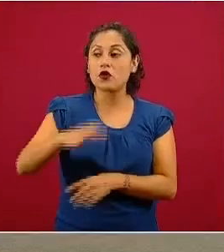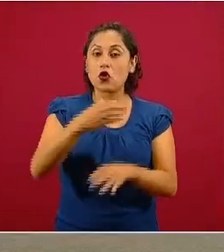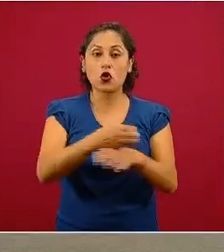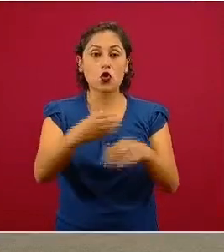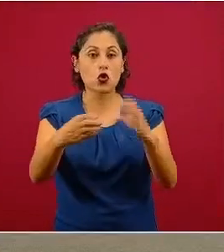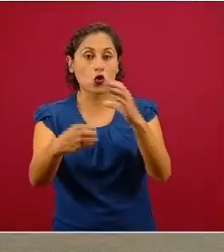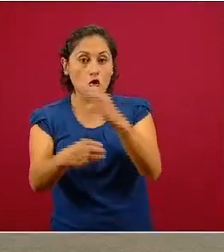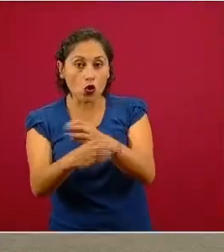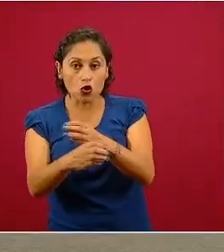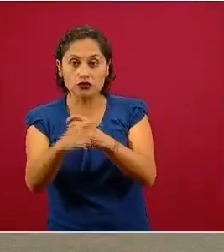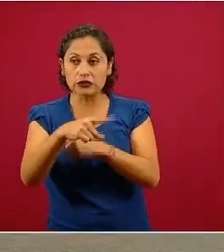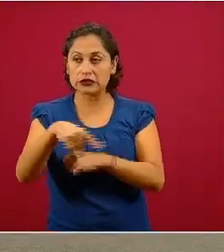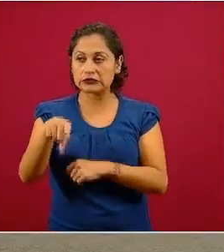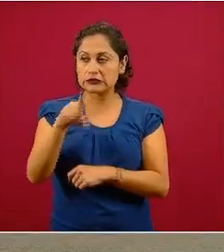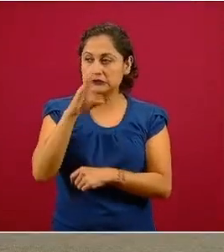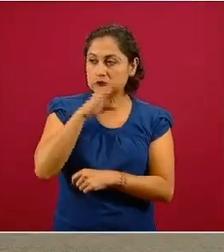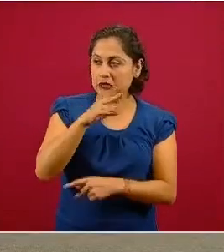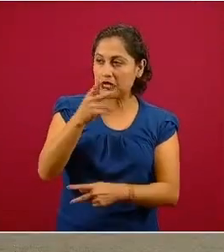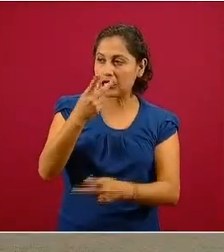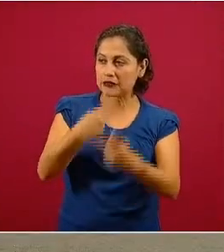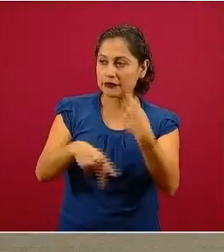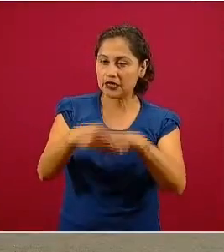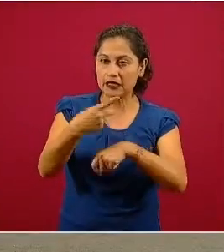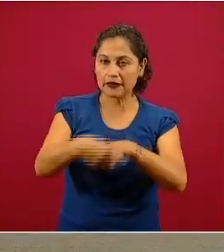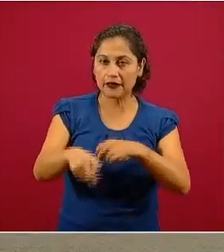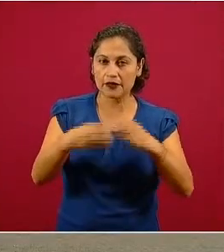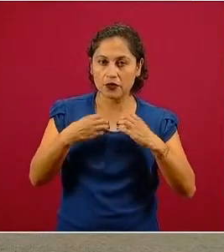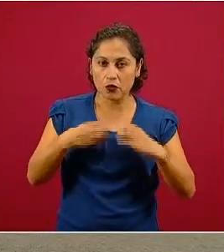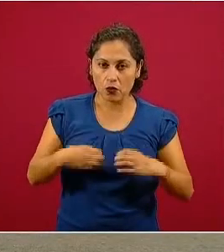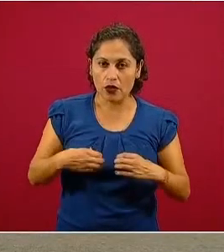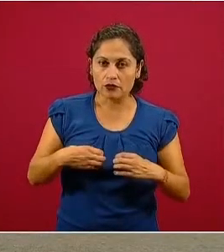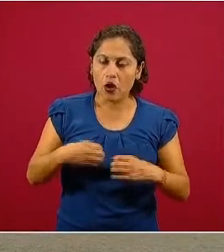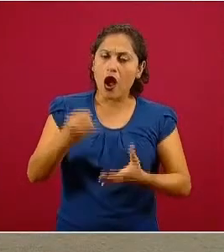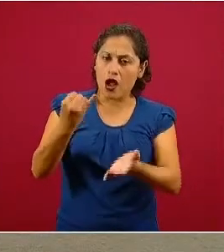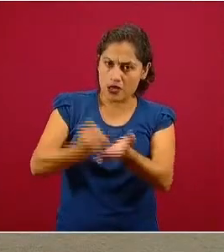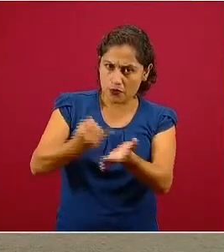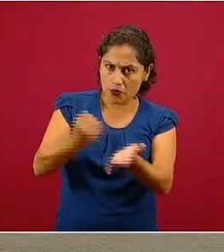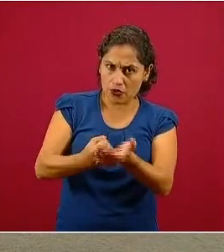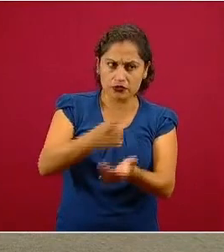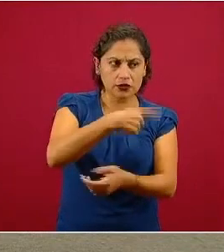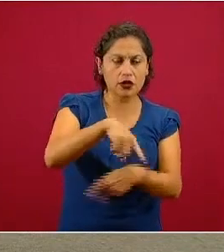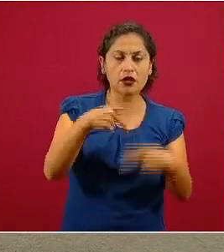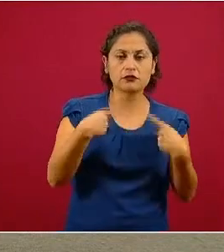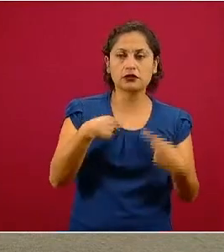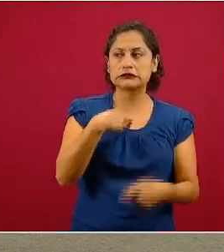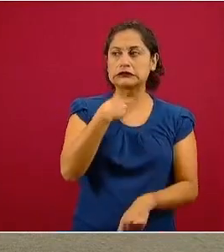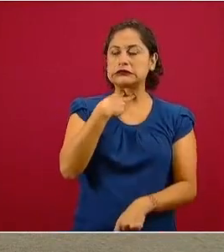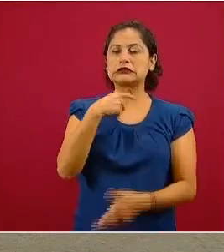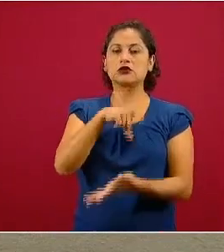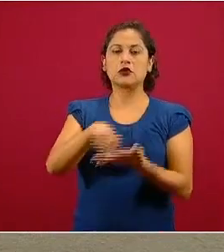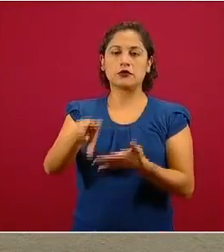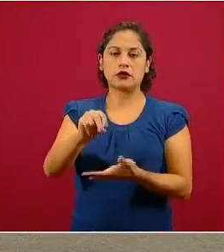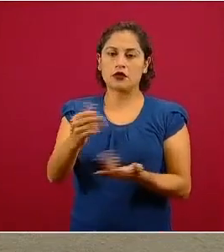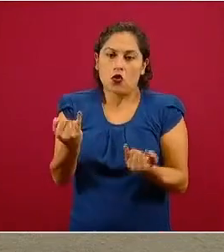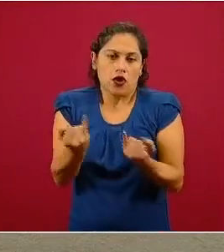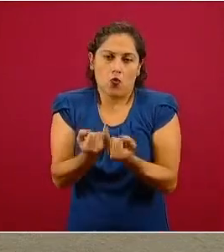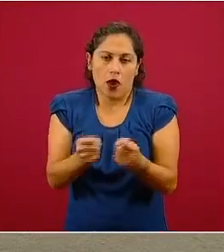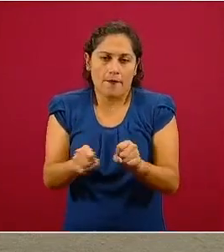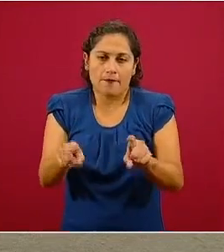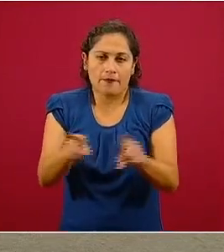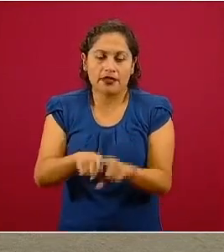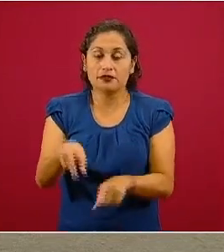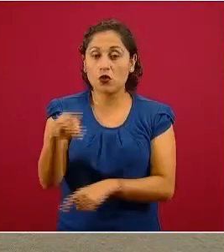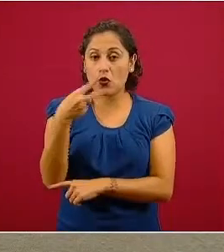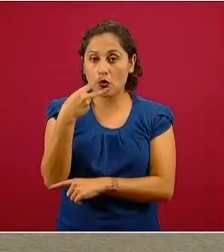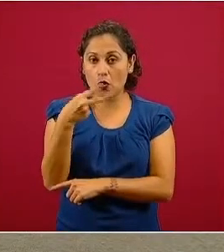llamarle, o el deseo de las personas de comprar esos productos. Y esto se ha usado en el tabaco, como lo mencionábamos el